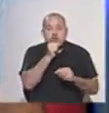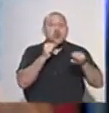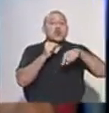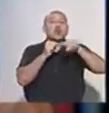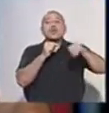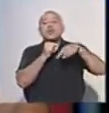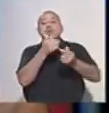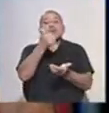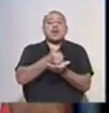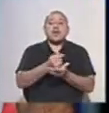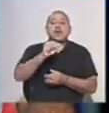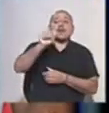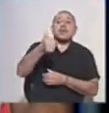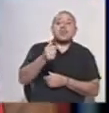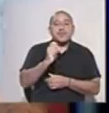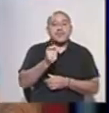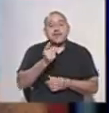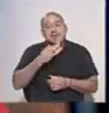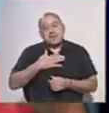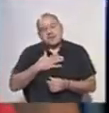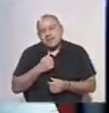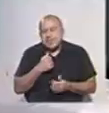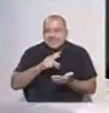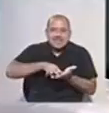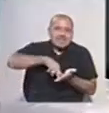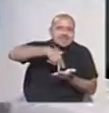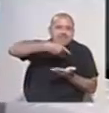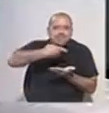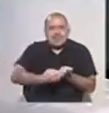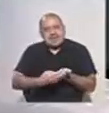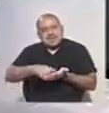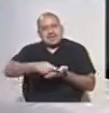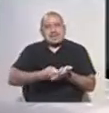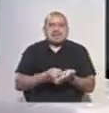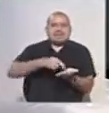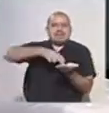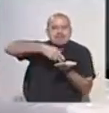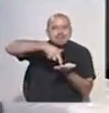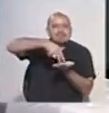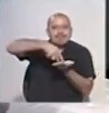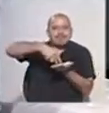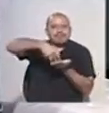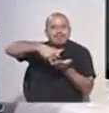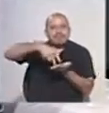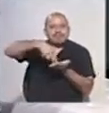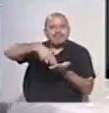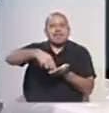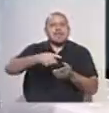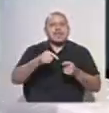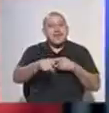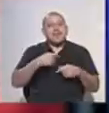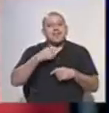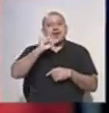ganador? Y yo en el piso retorciéndome el dolor, ahí a las cansadas salí arrastrando una pata. No, y me gané